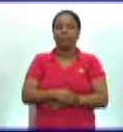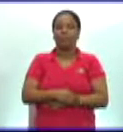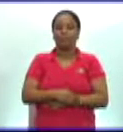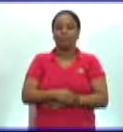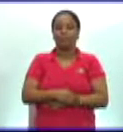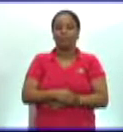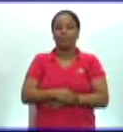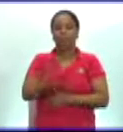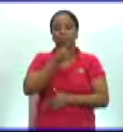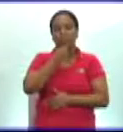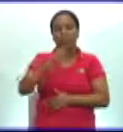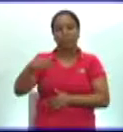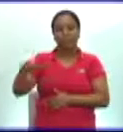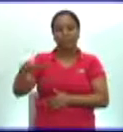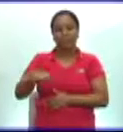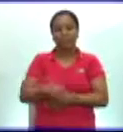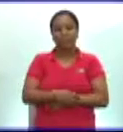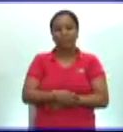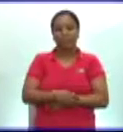Pueden copiarlo.